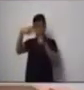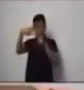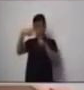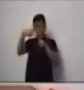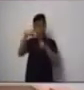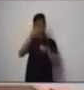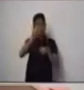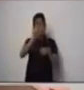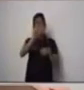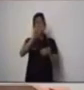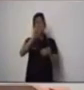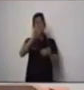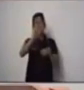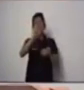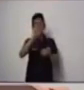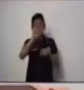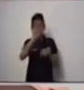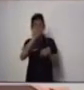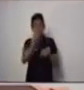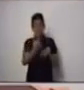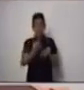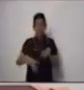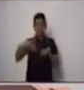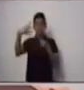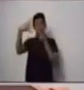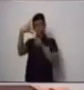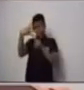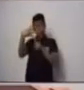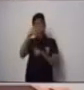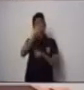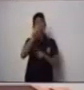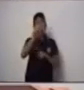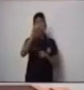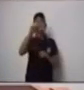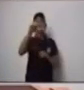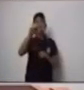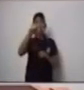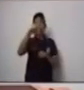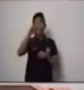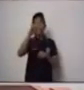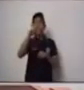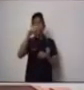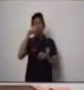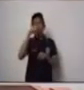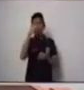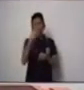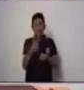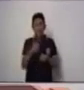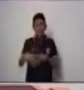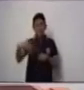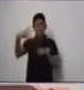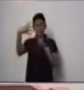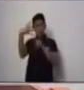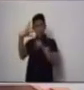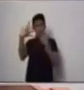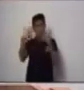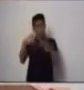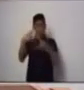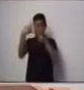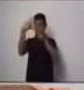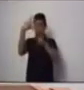Salvavidas otro significado. y saca puntas otro significado. Muy bien.